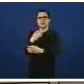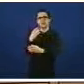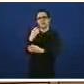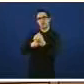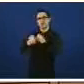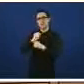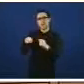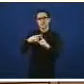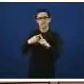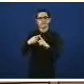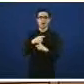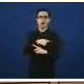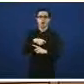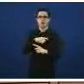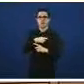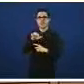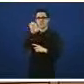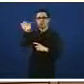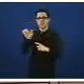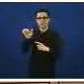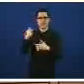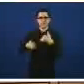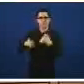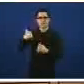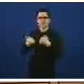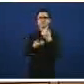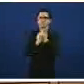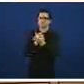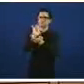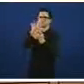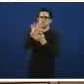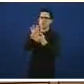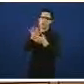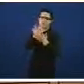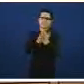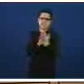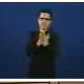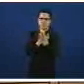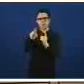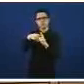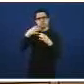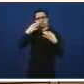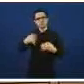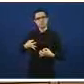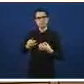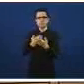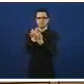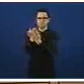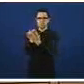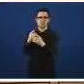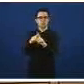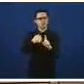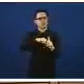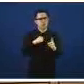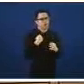Comisario Da Competencia Por escrito E formalmente Señorías O apoio aos afectados É indubitado